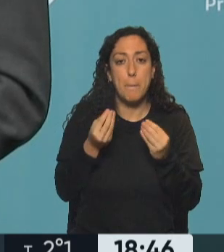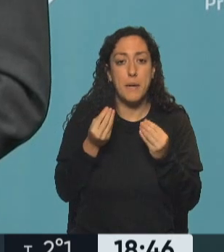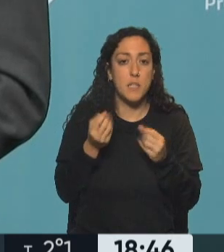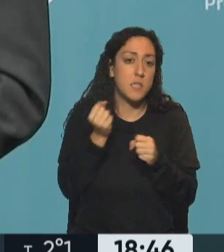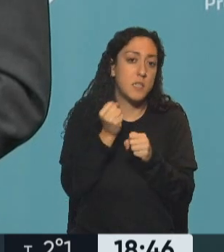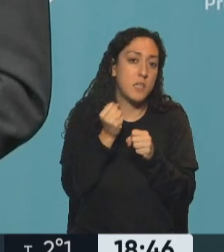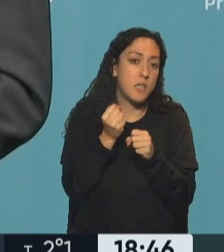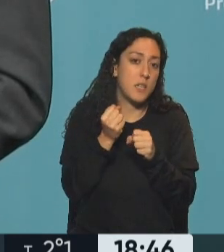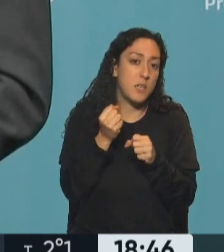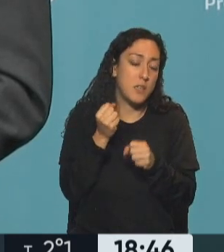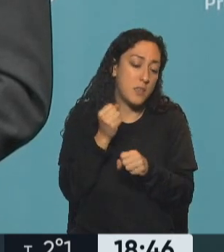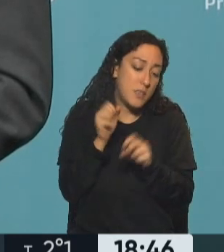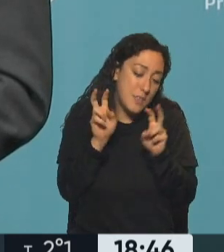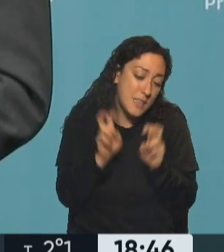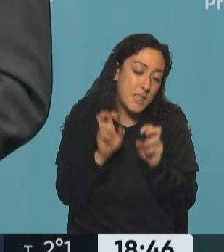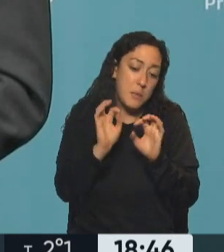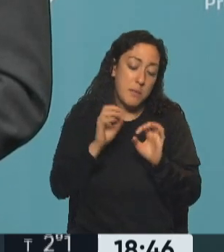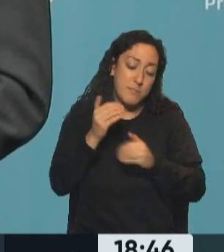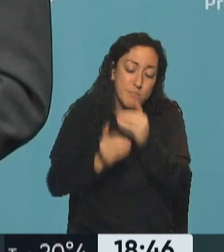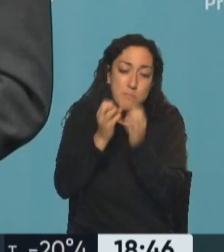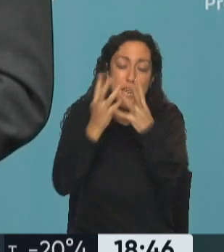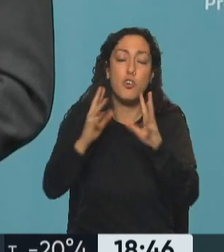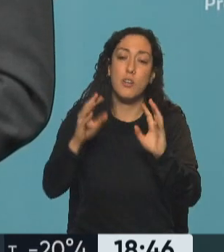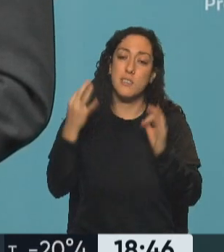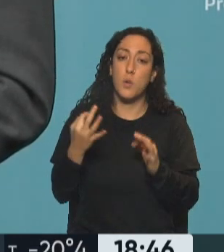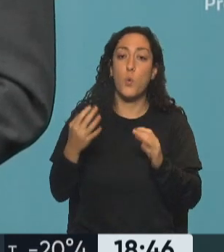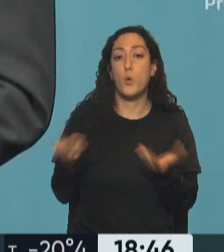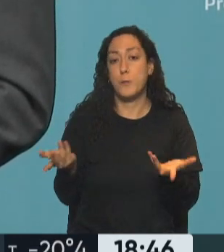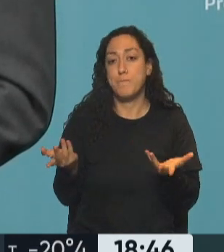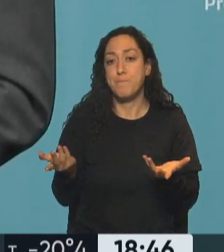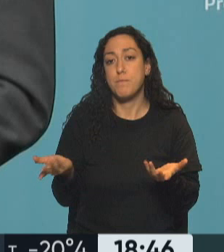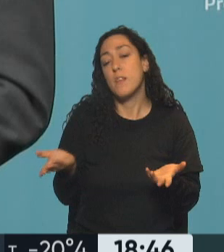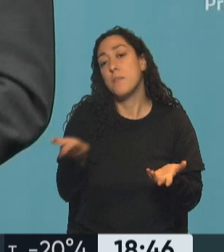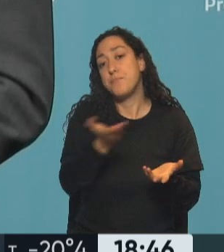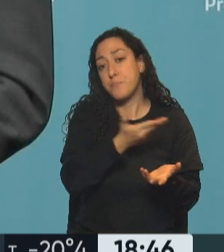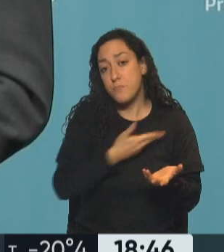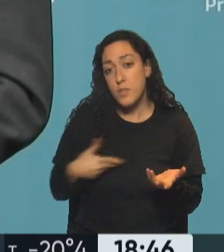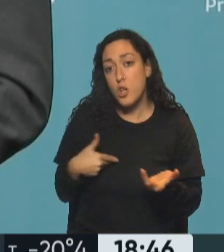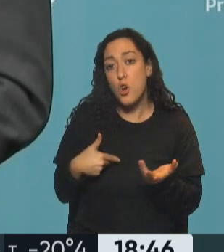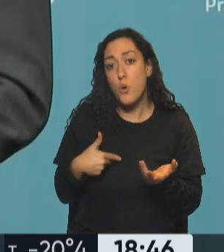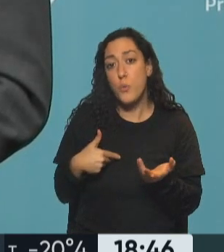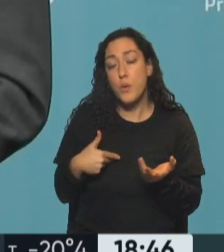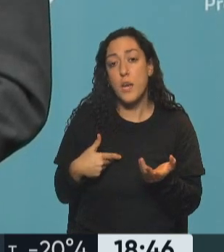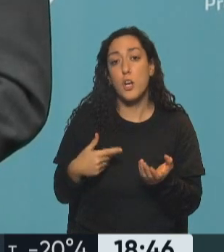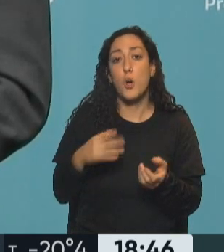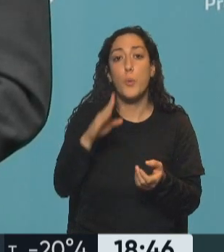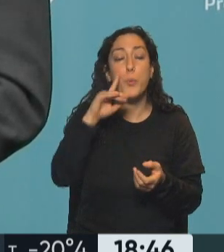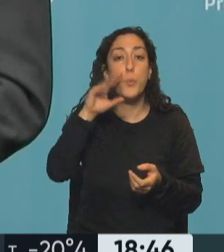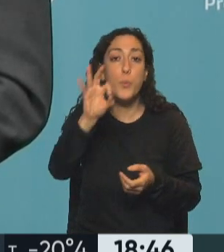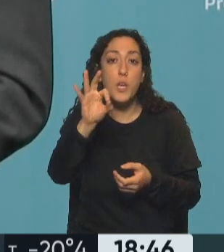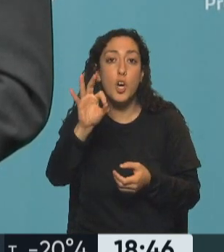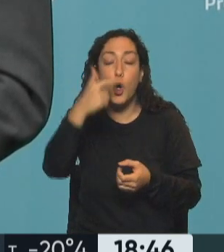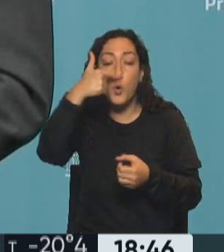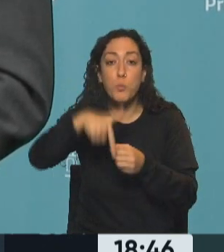tema. Creo, y lo habíamos planteado en su momento, la Nación ha incorporado la provisión de los biocombustibles. Creo que